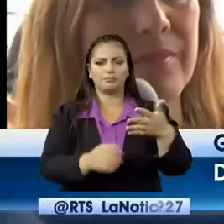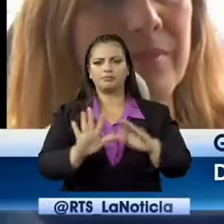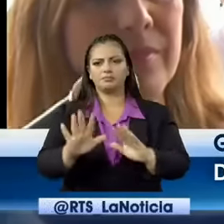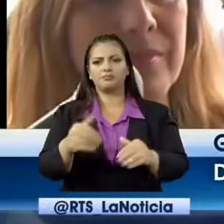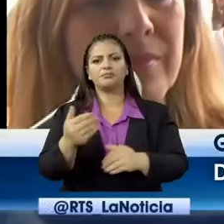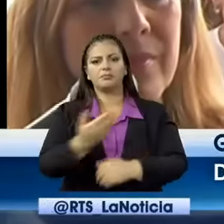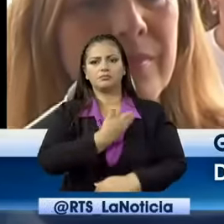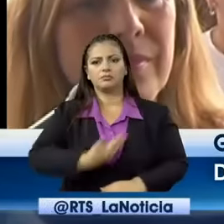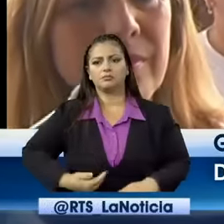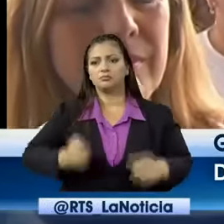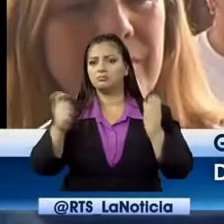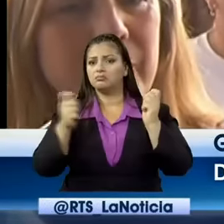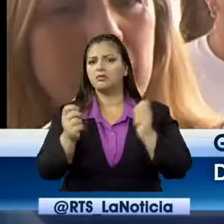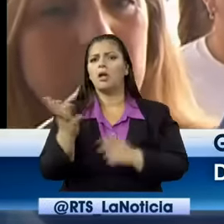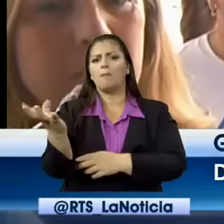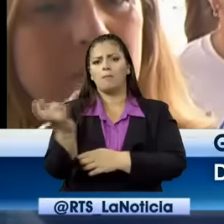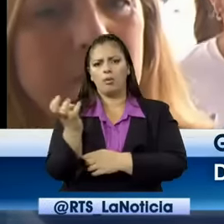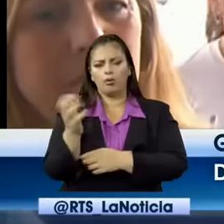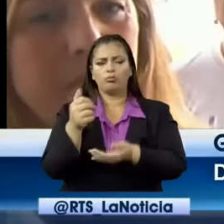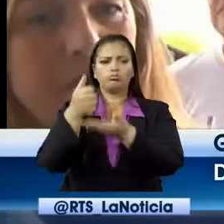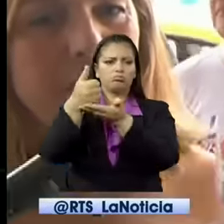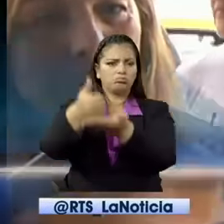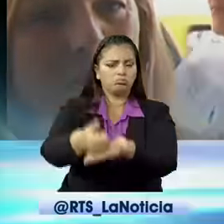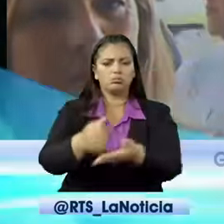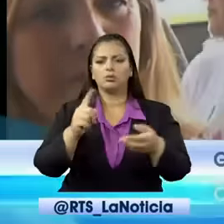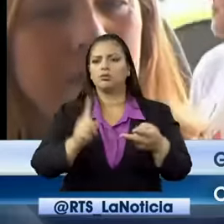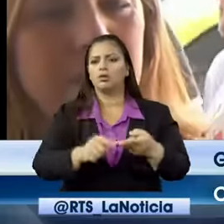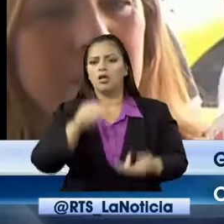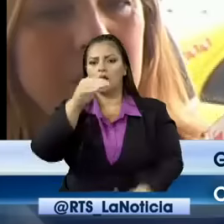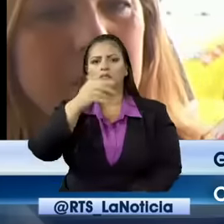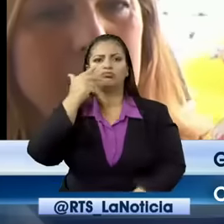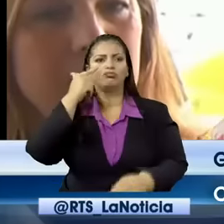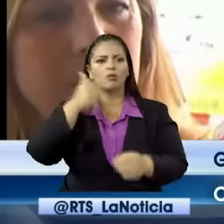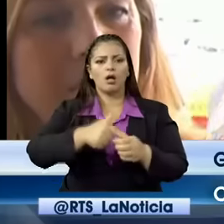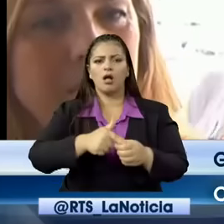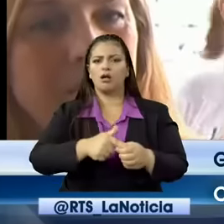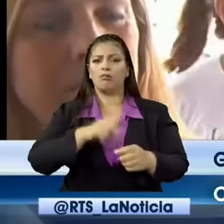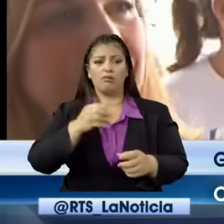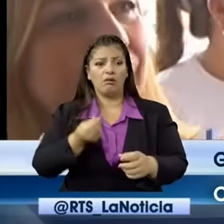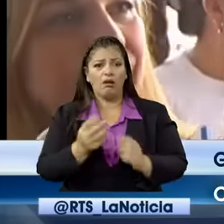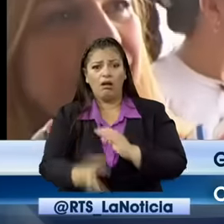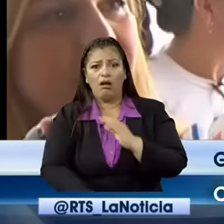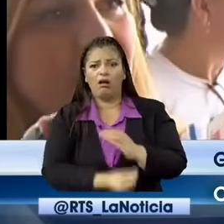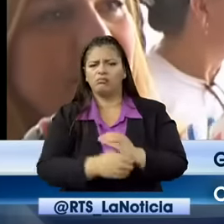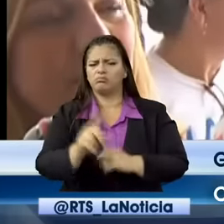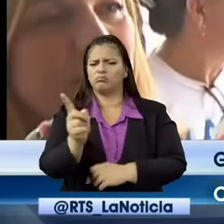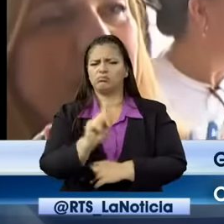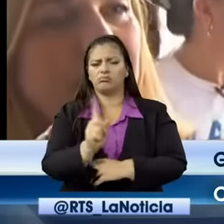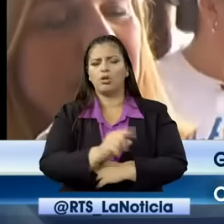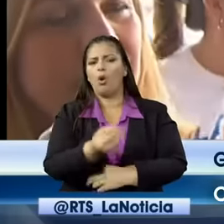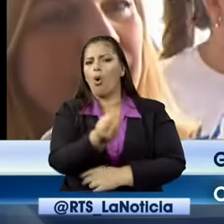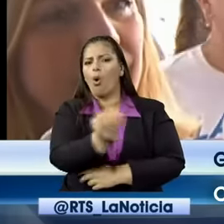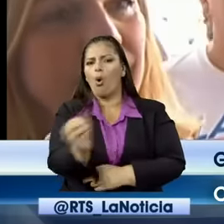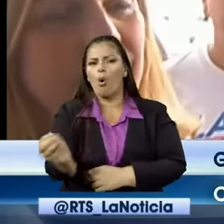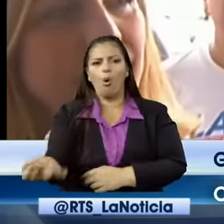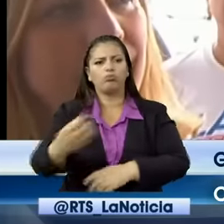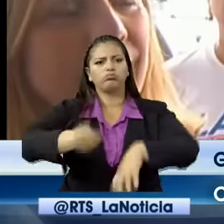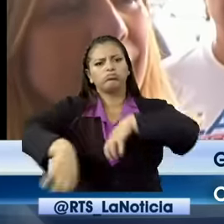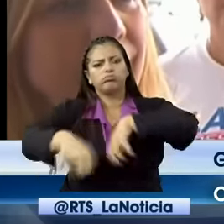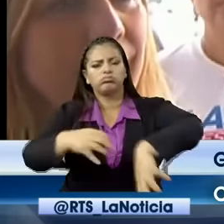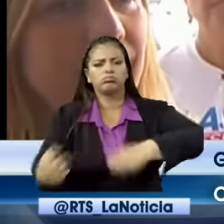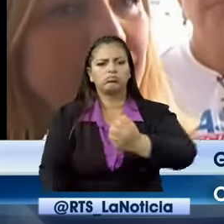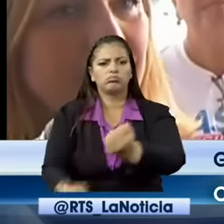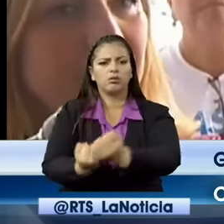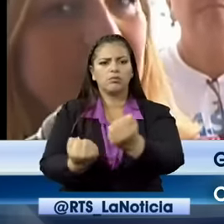desarrollo humano no subir el precio del gas de uso doméstico Apoyar el emprendimiento juvenil luchar